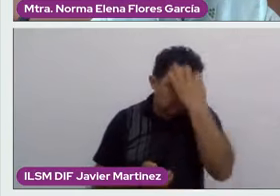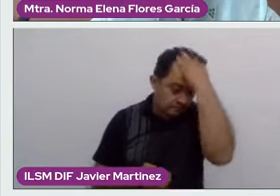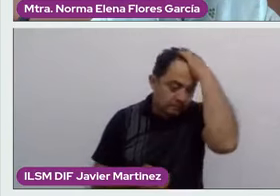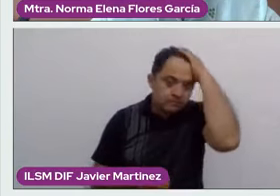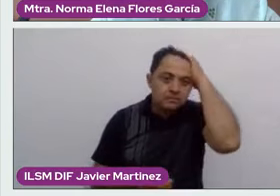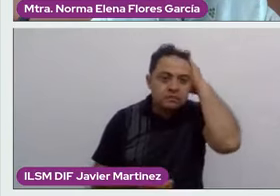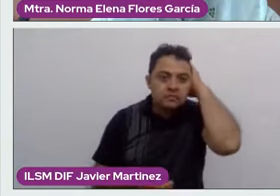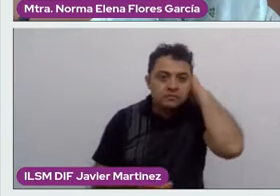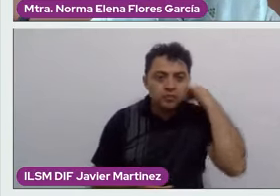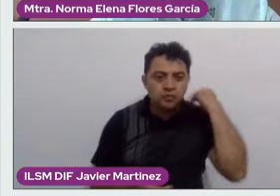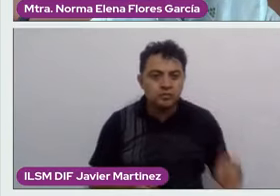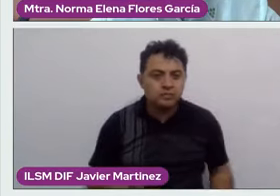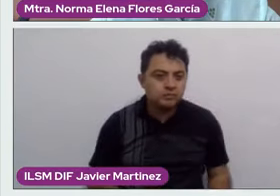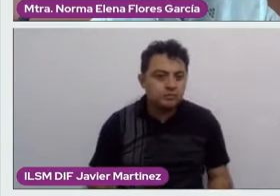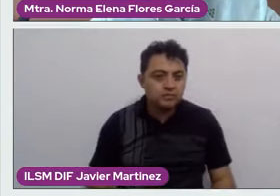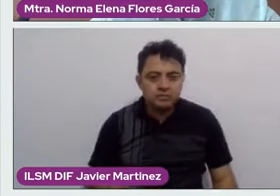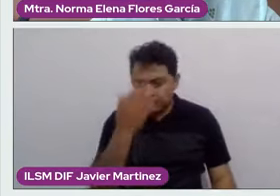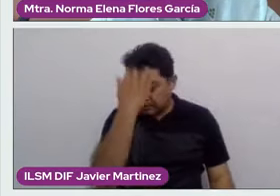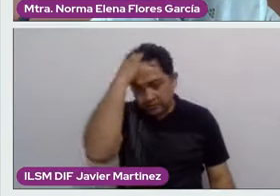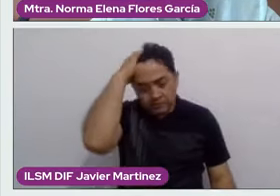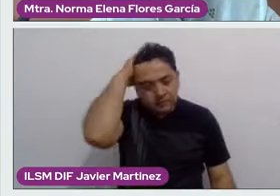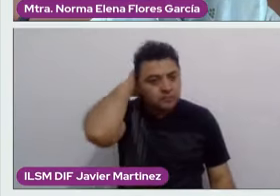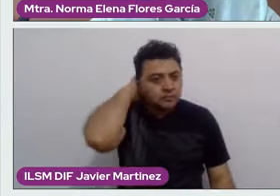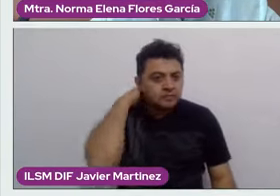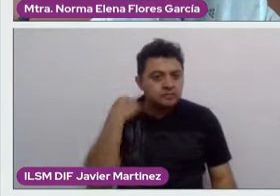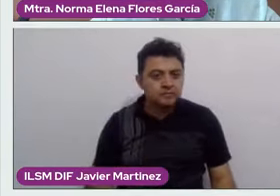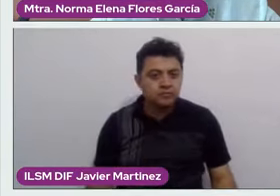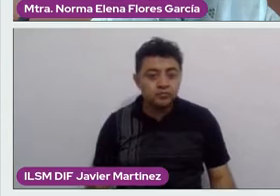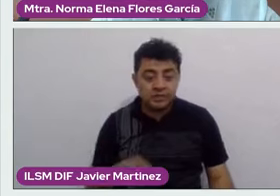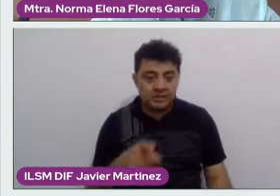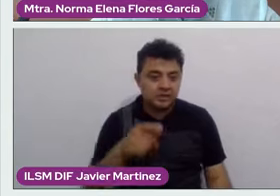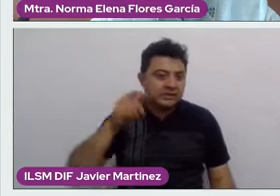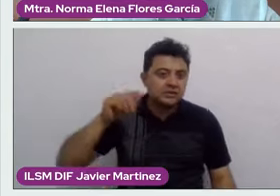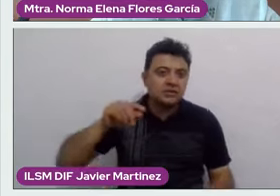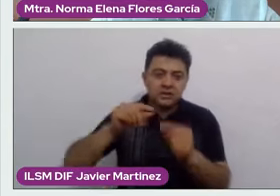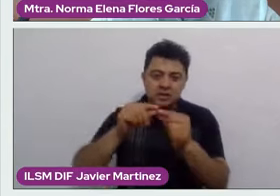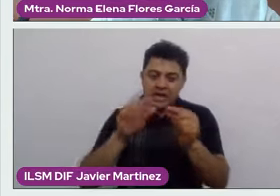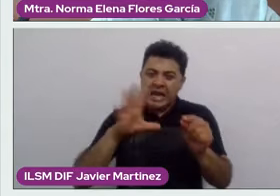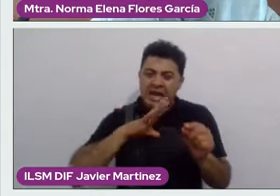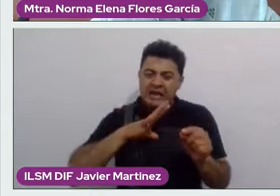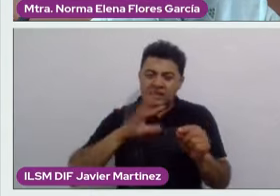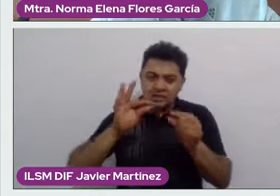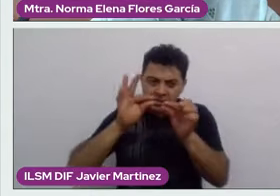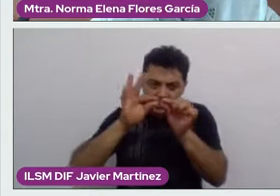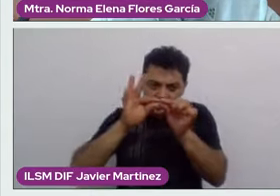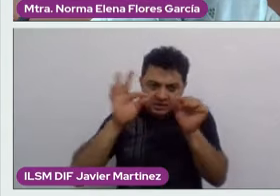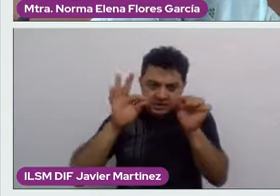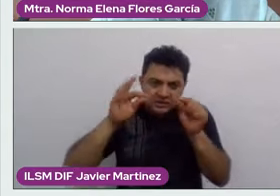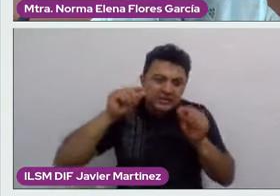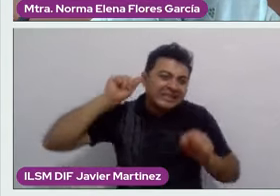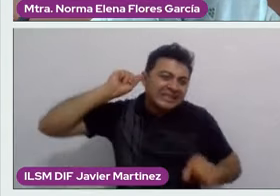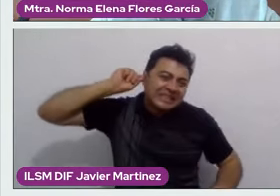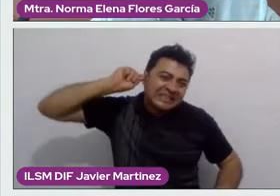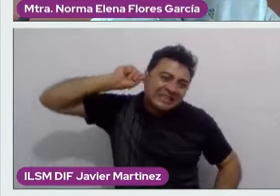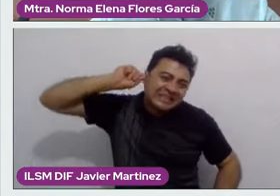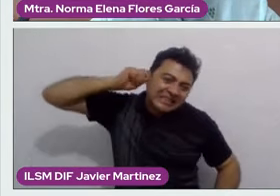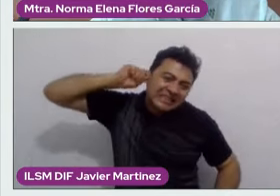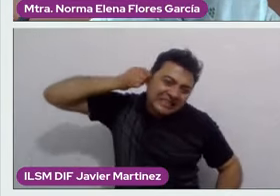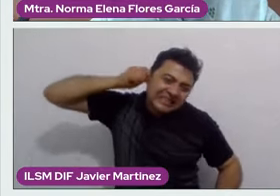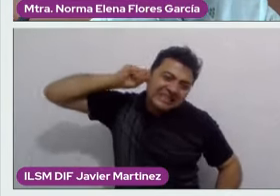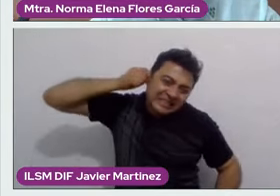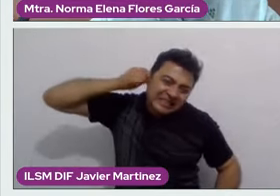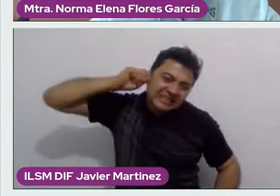instrucción o Q-tips en la cajita de los cotonetes dice para la higiene de la oreja. No dice en ningún